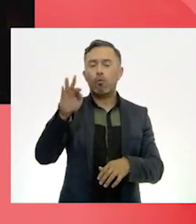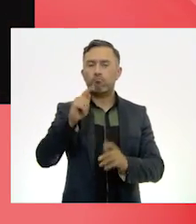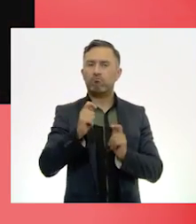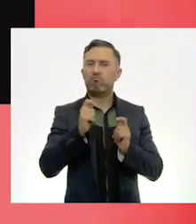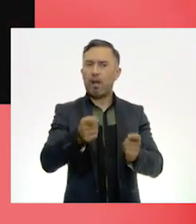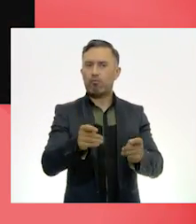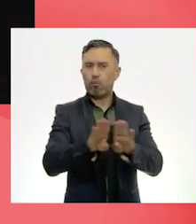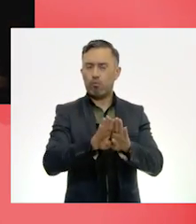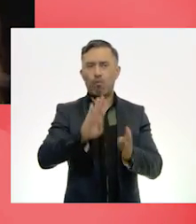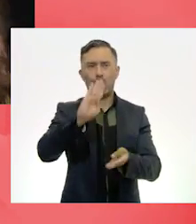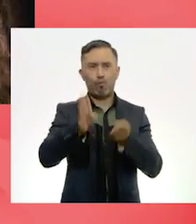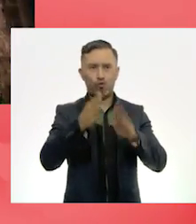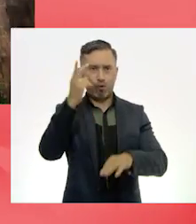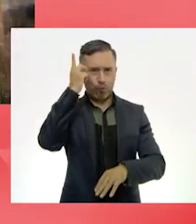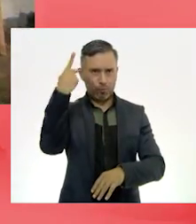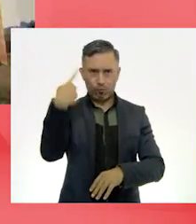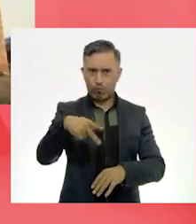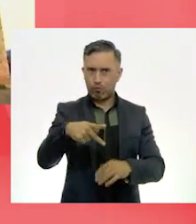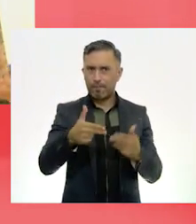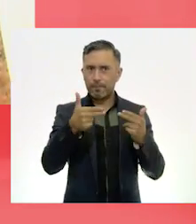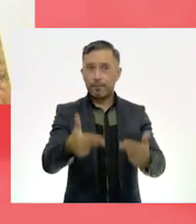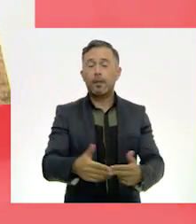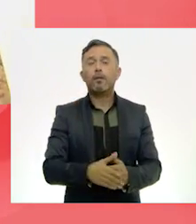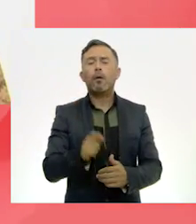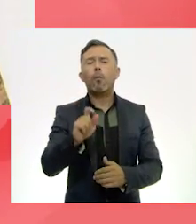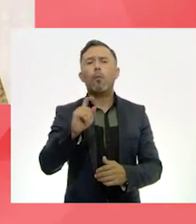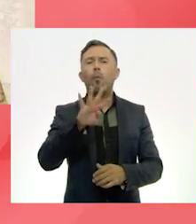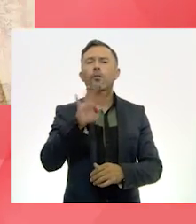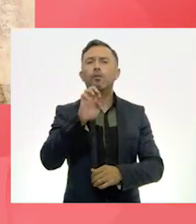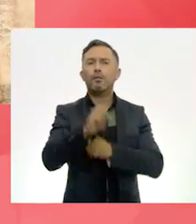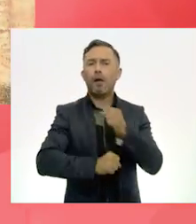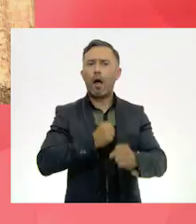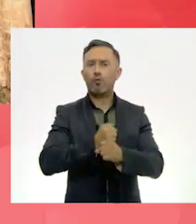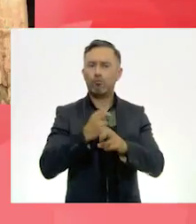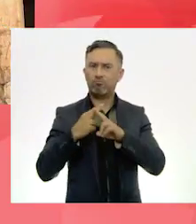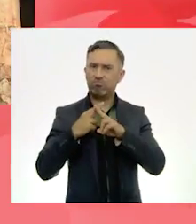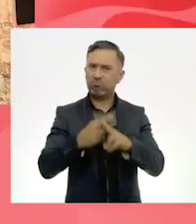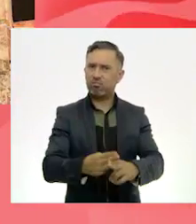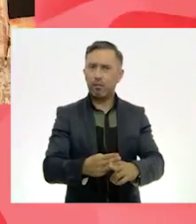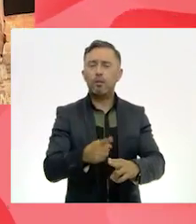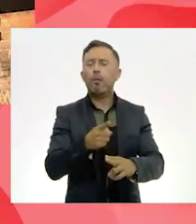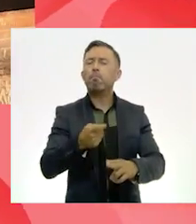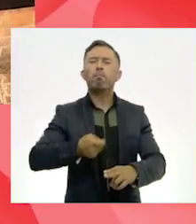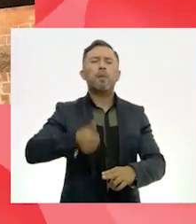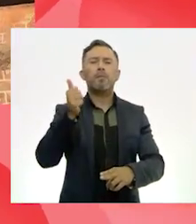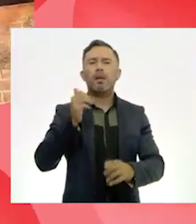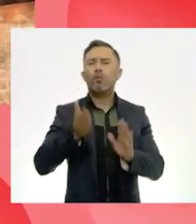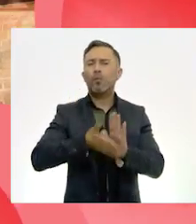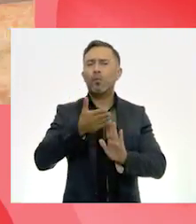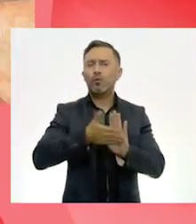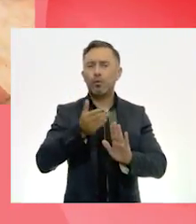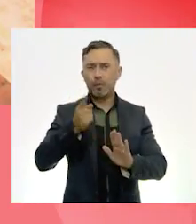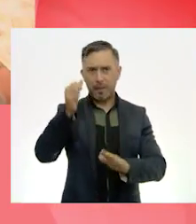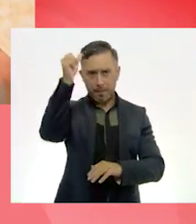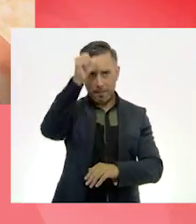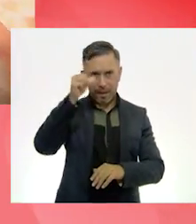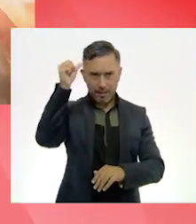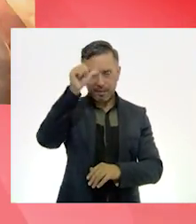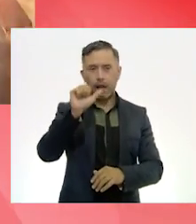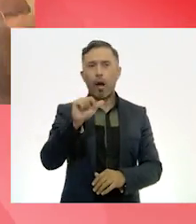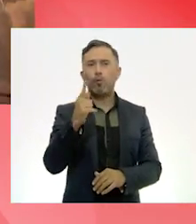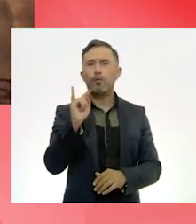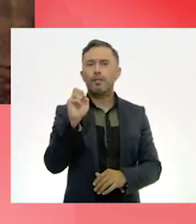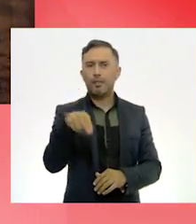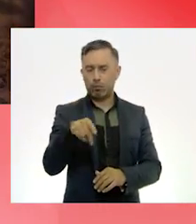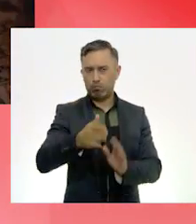Este convento tiene 400 años de antigüedad y fue construido por los padres agustinos. En él se conservan